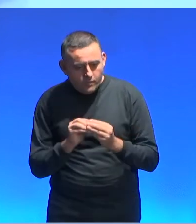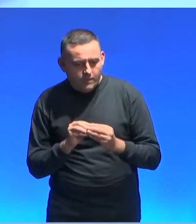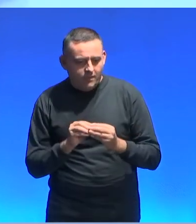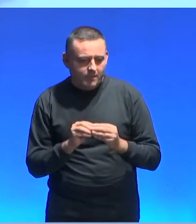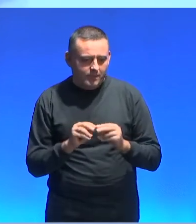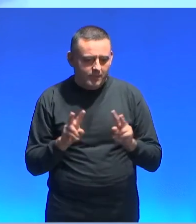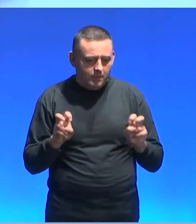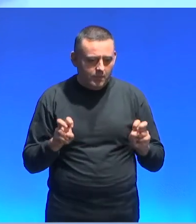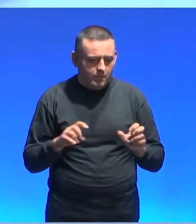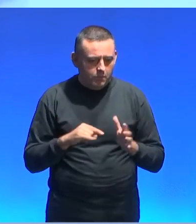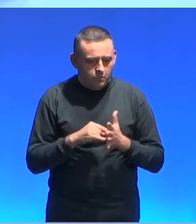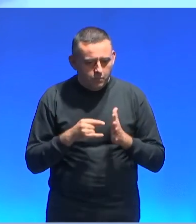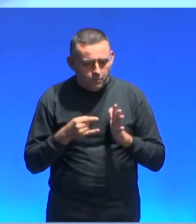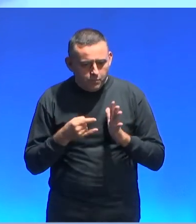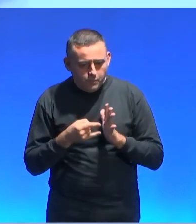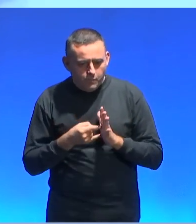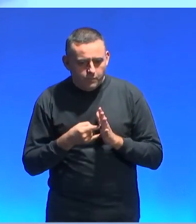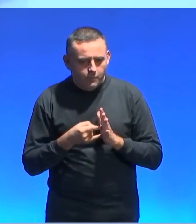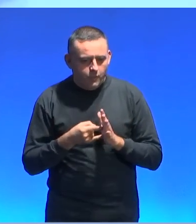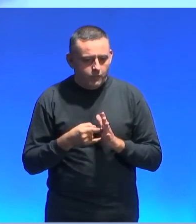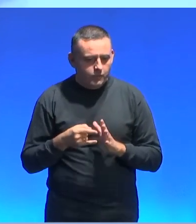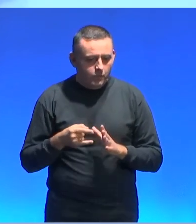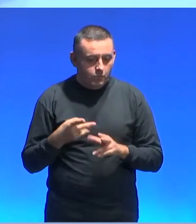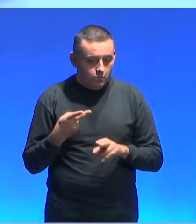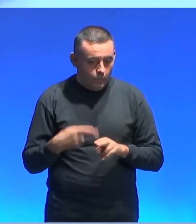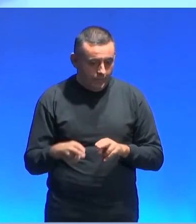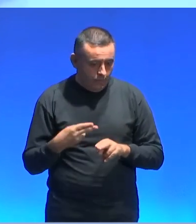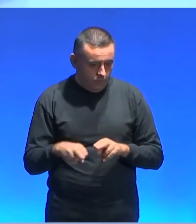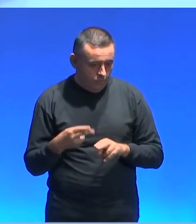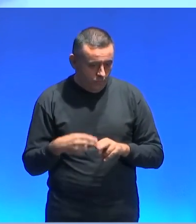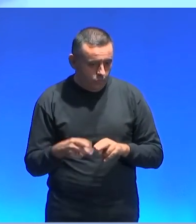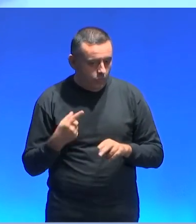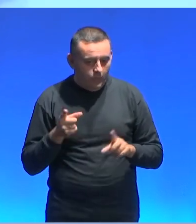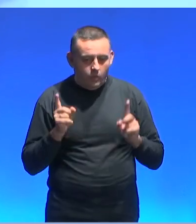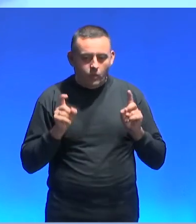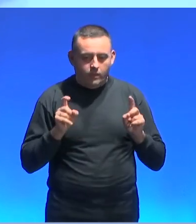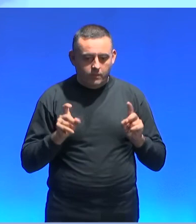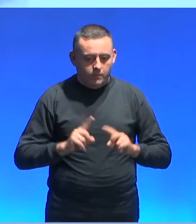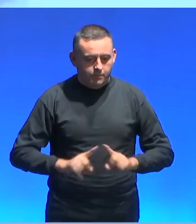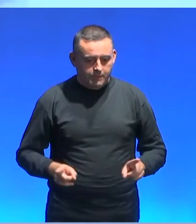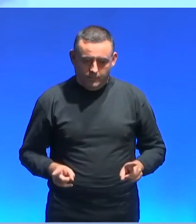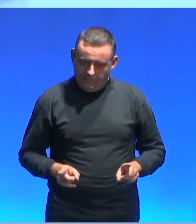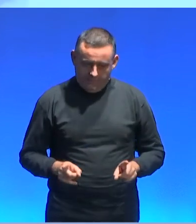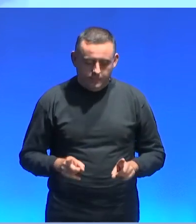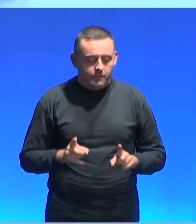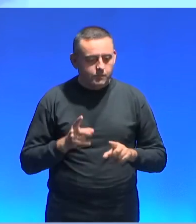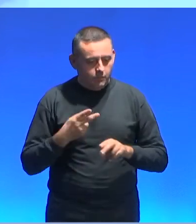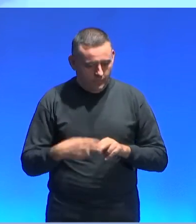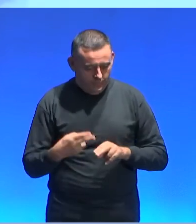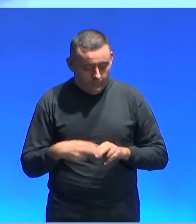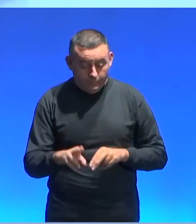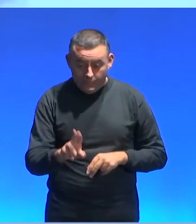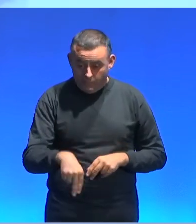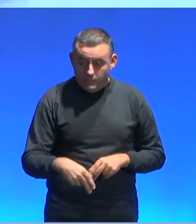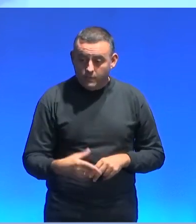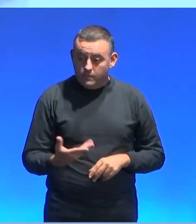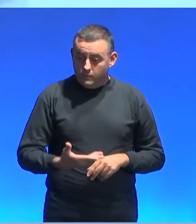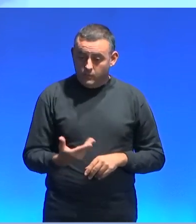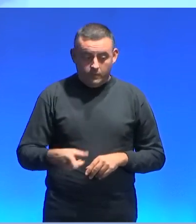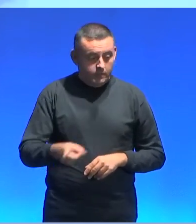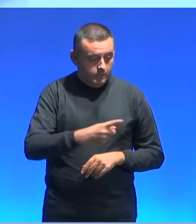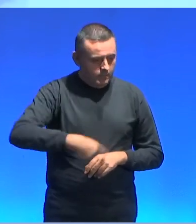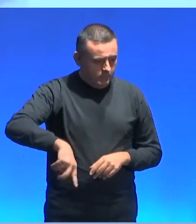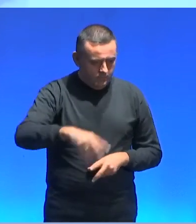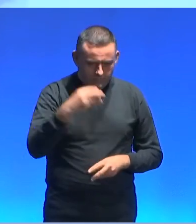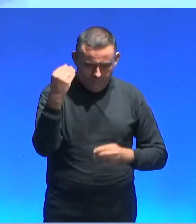político, que no educativo solo, un proyecto político, que también parte de una reflexión de los que estamos aquí, de